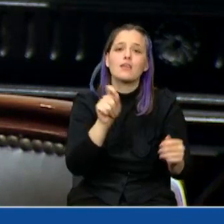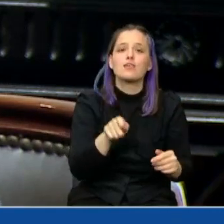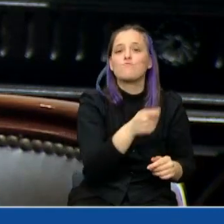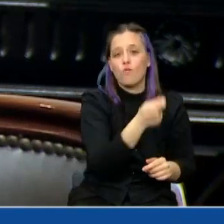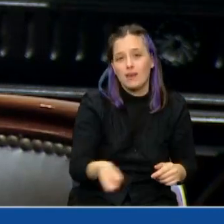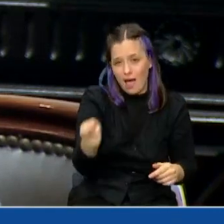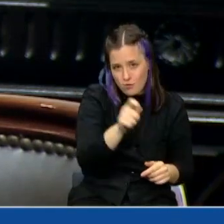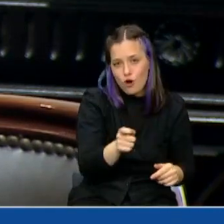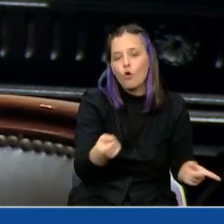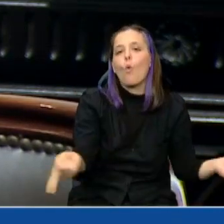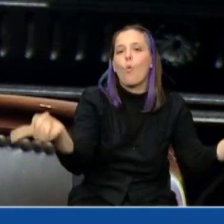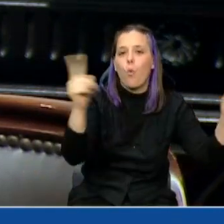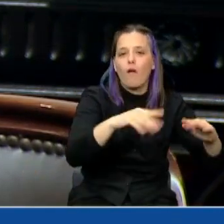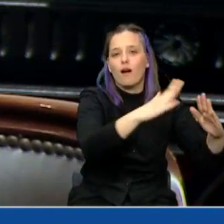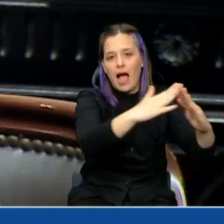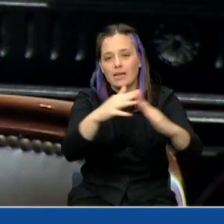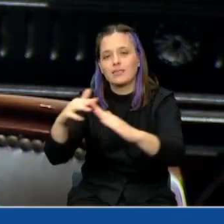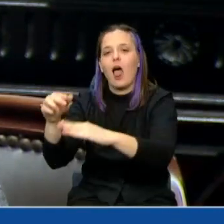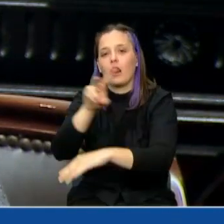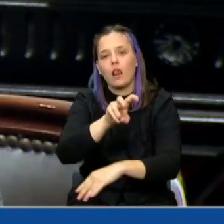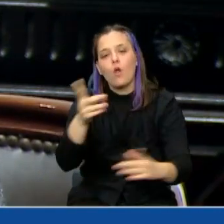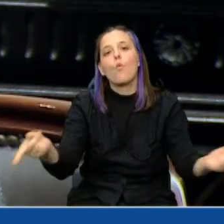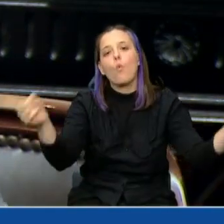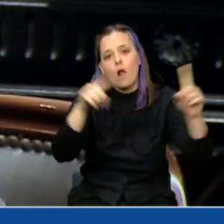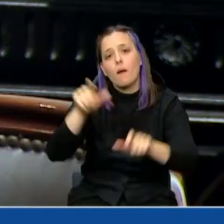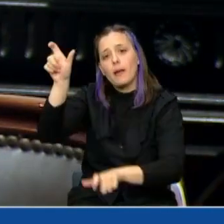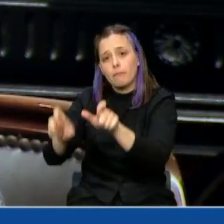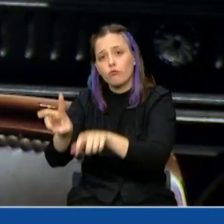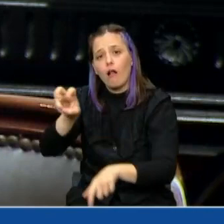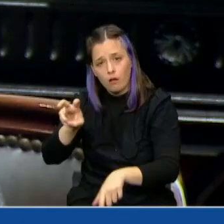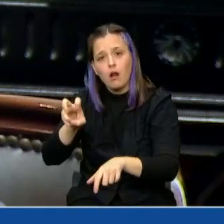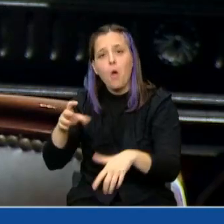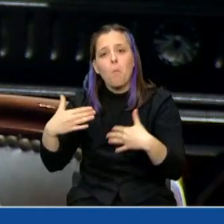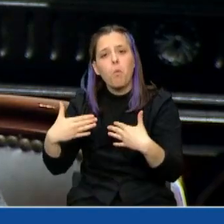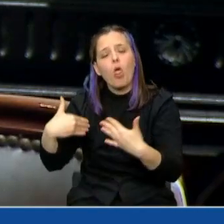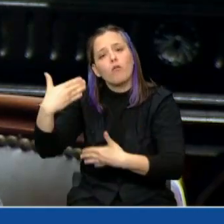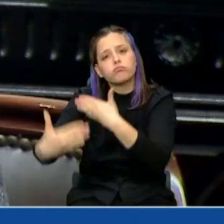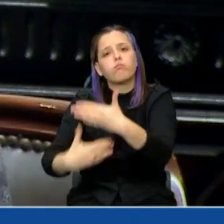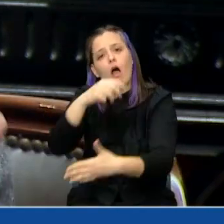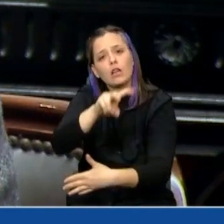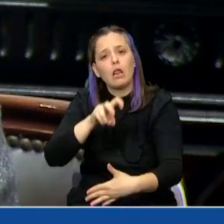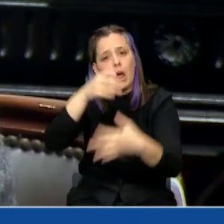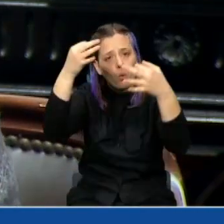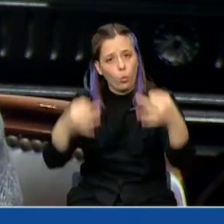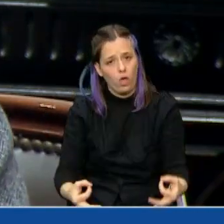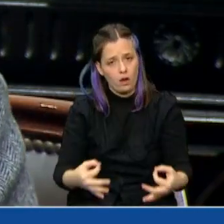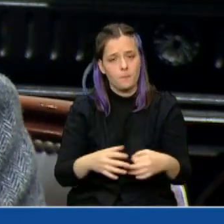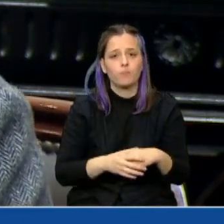la normalidad y los inquilinos tengan la posibilidad de alquilar con facilidad y en términos